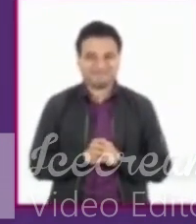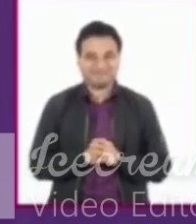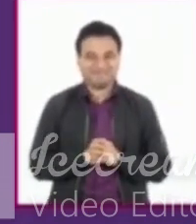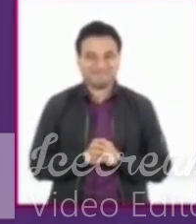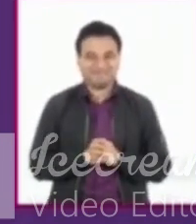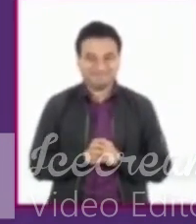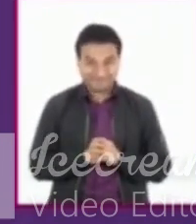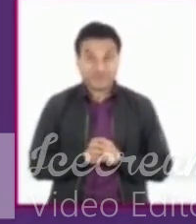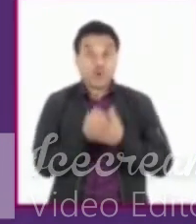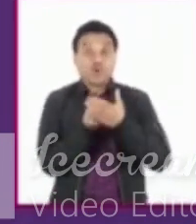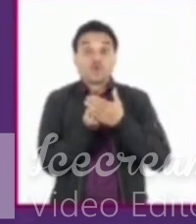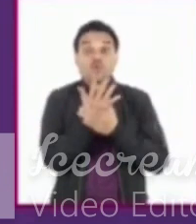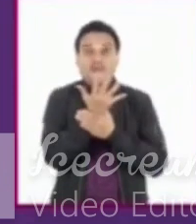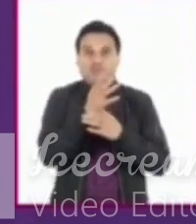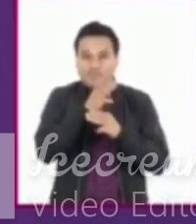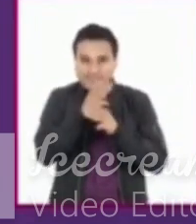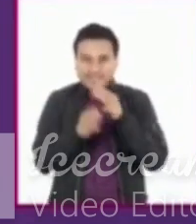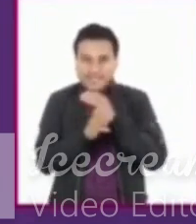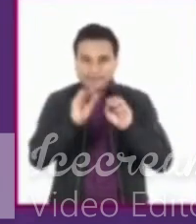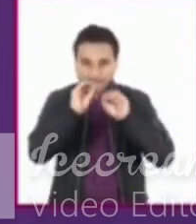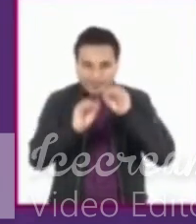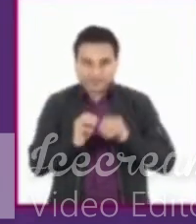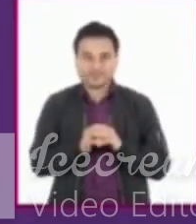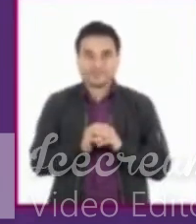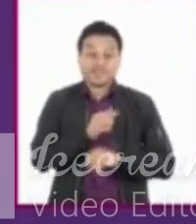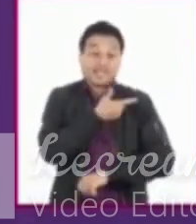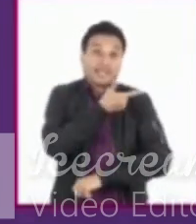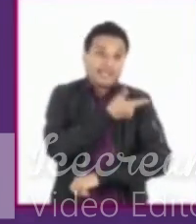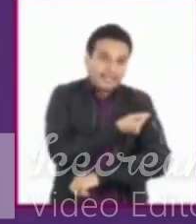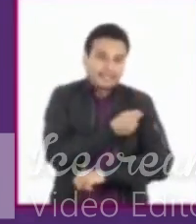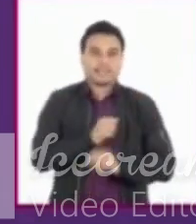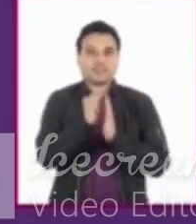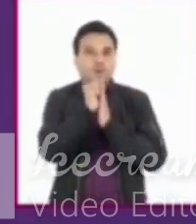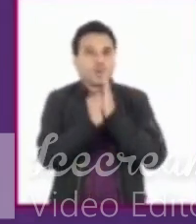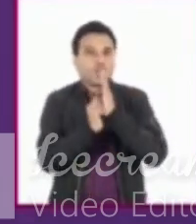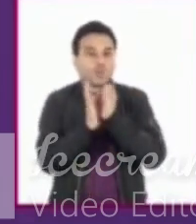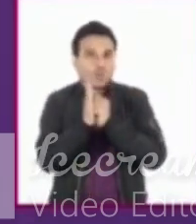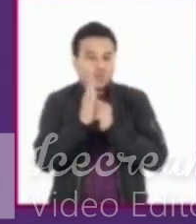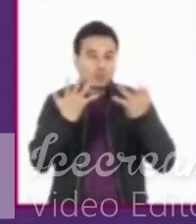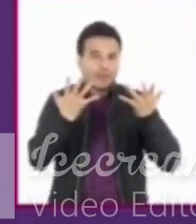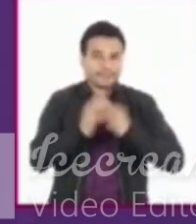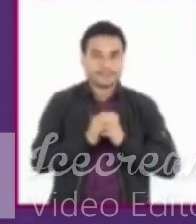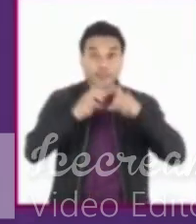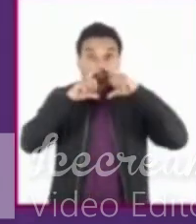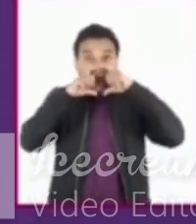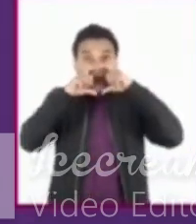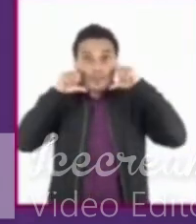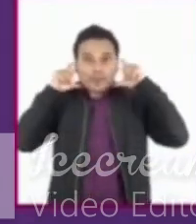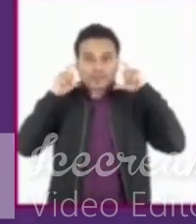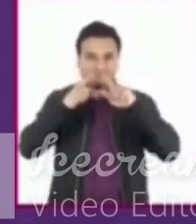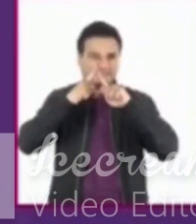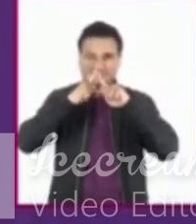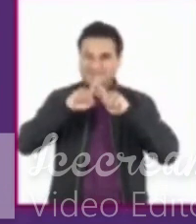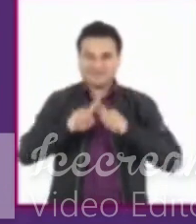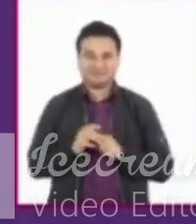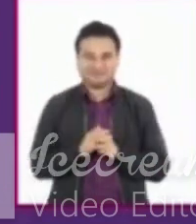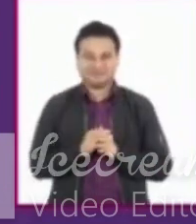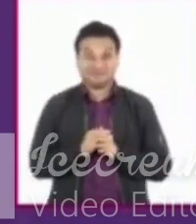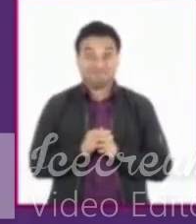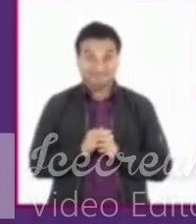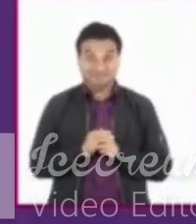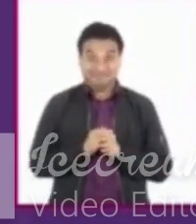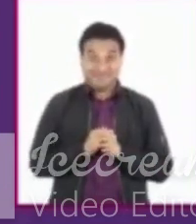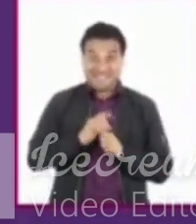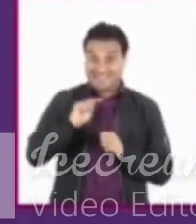Síntesis de nuevos materiales, jeringas, guantes, cubrebocas, entre otros. Con la